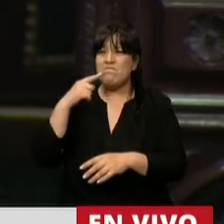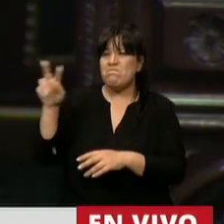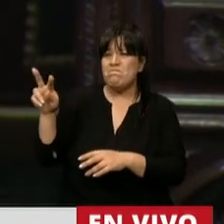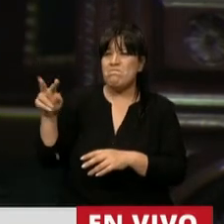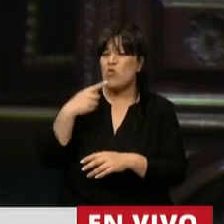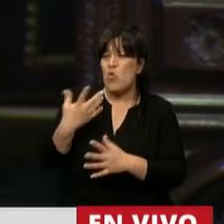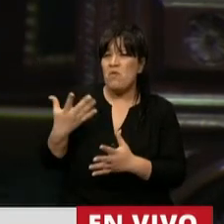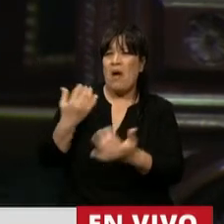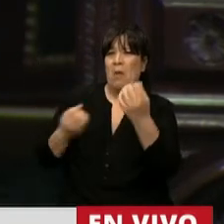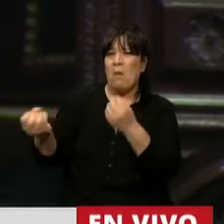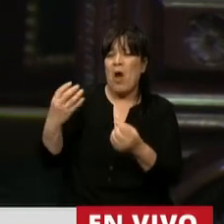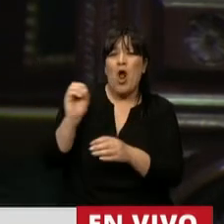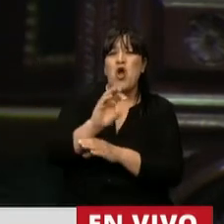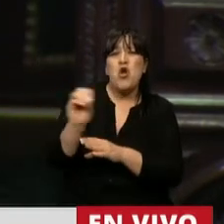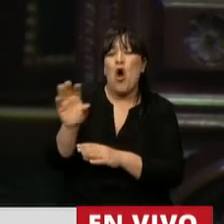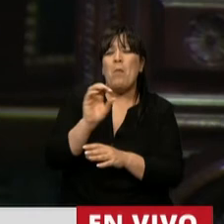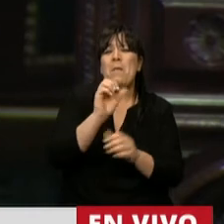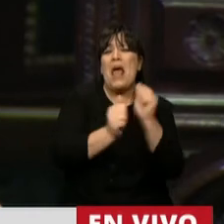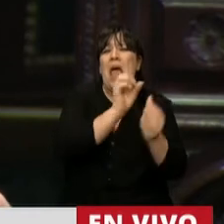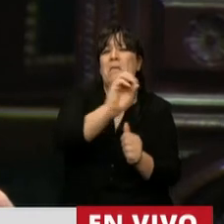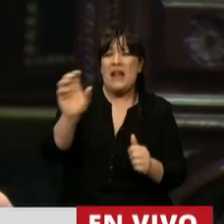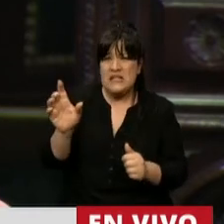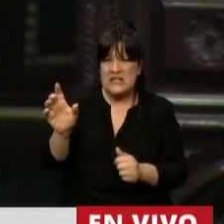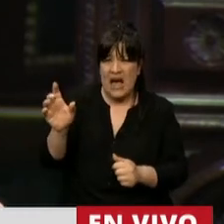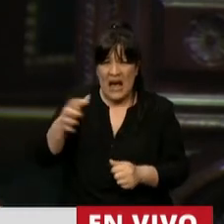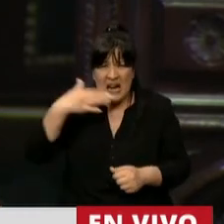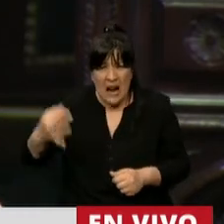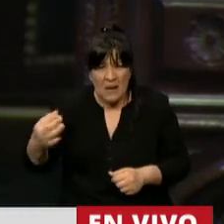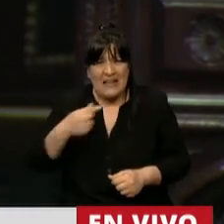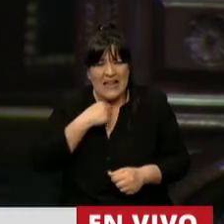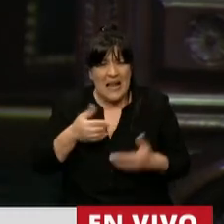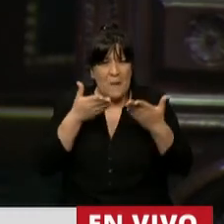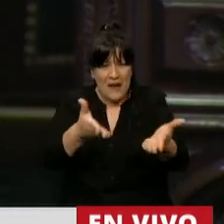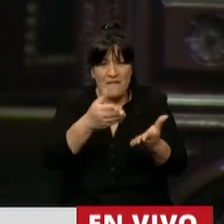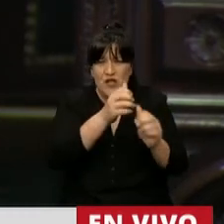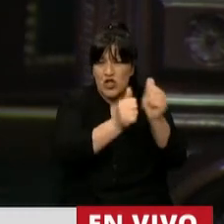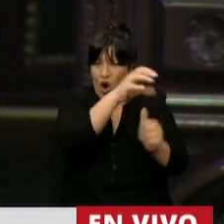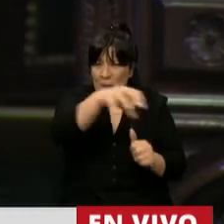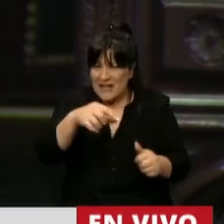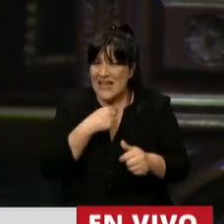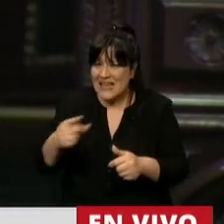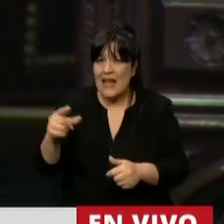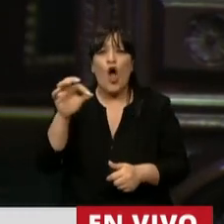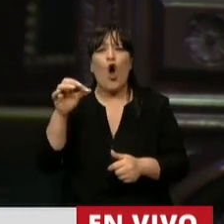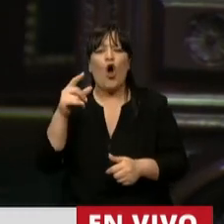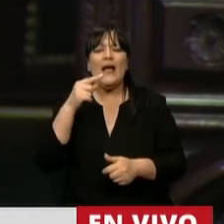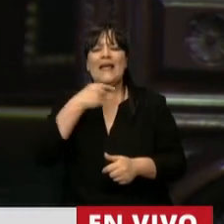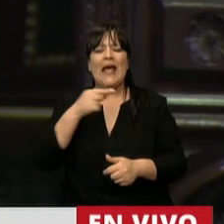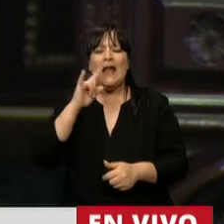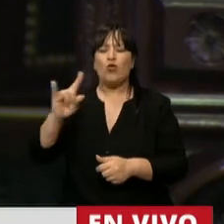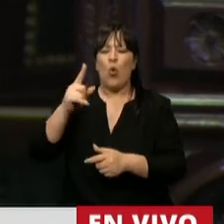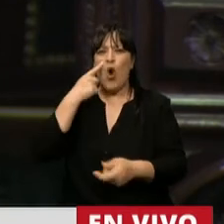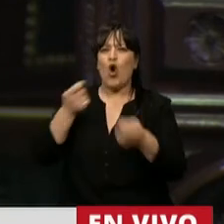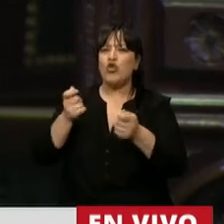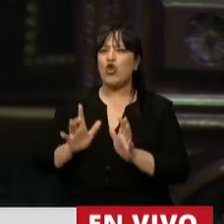tirando nombres de empresas a la Bartola, si realmente quieren beneficiar a estas empresas o quieren controlarlas.